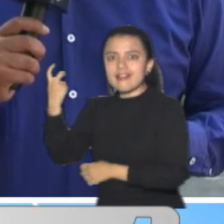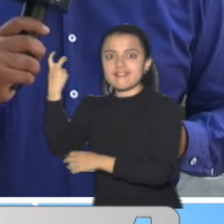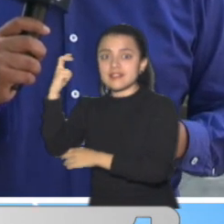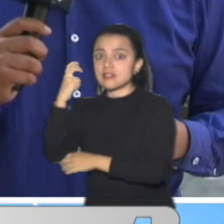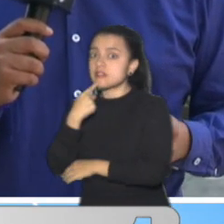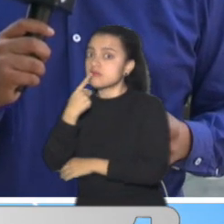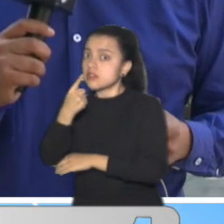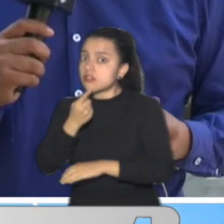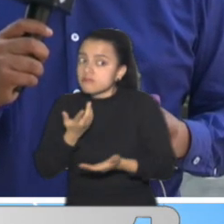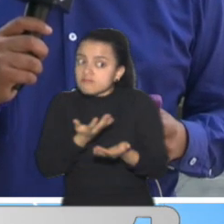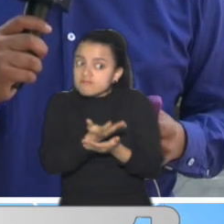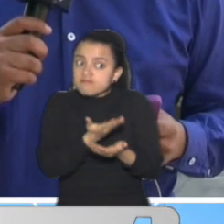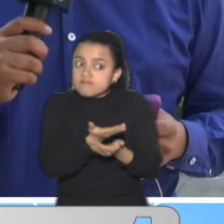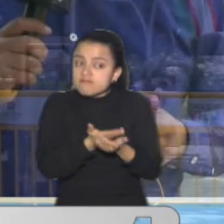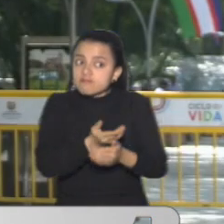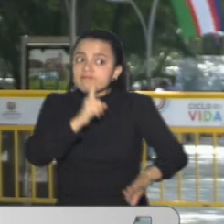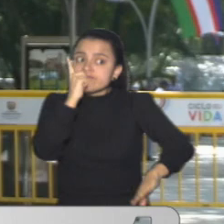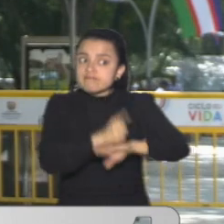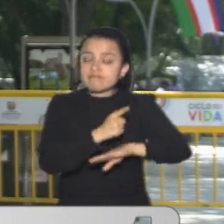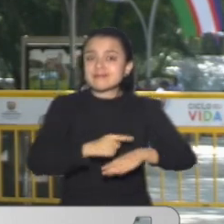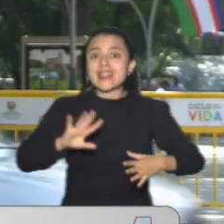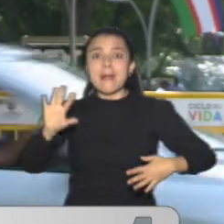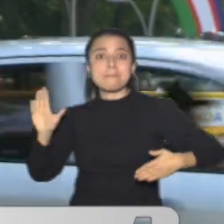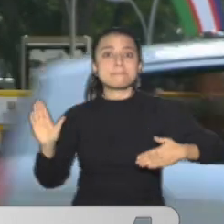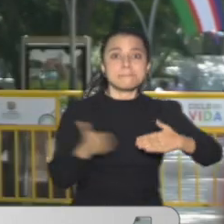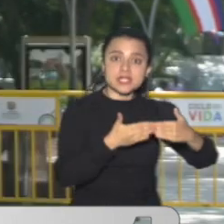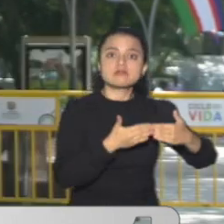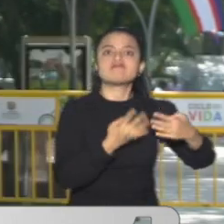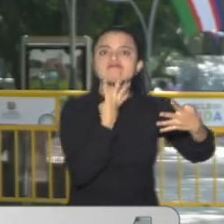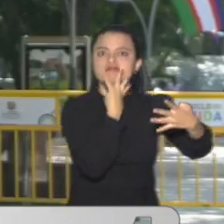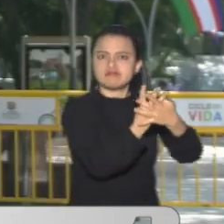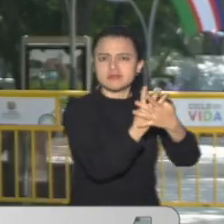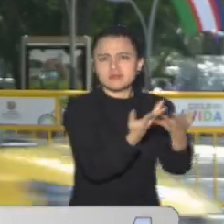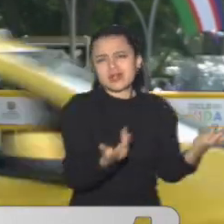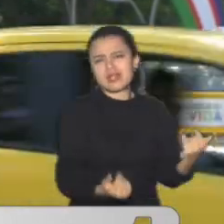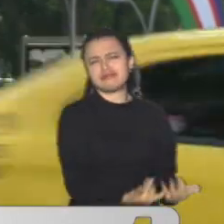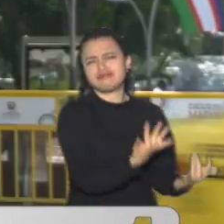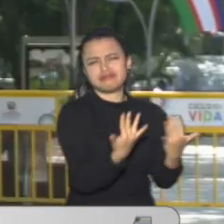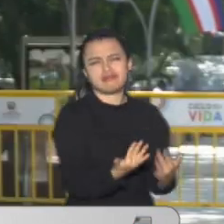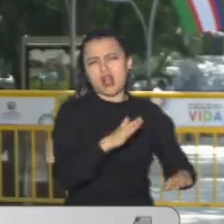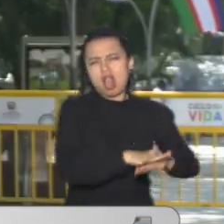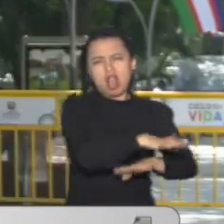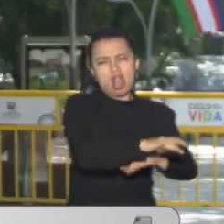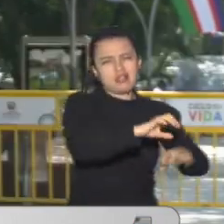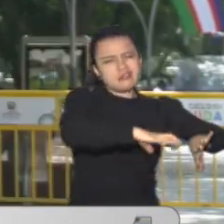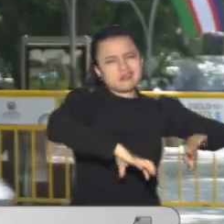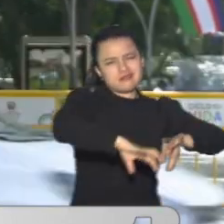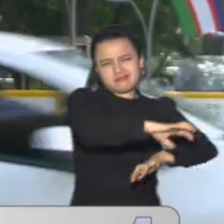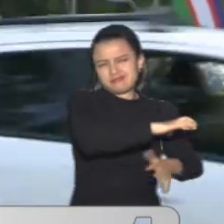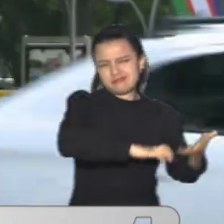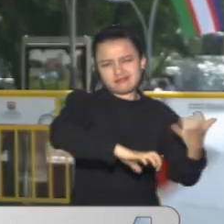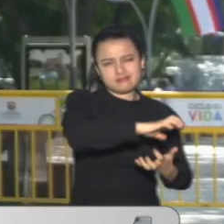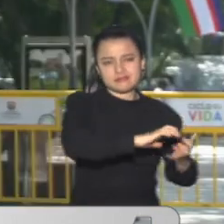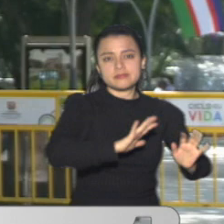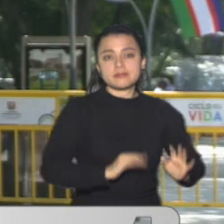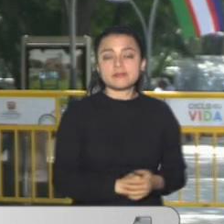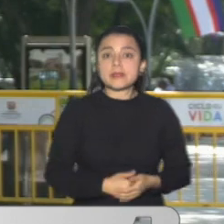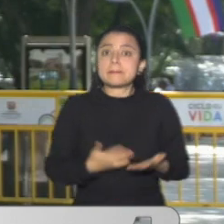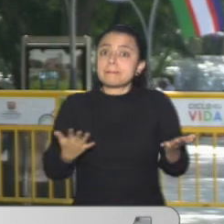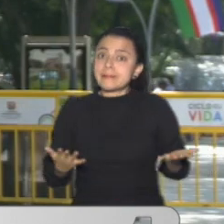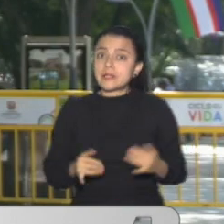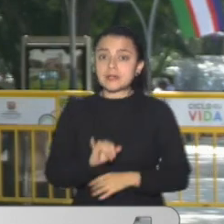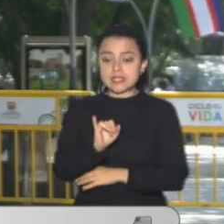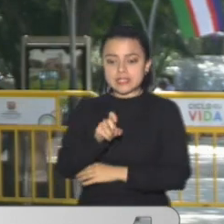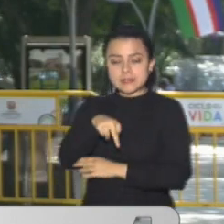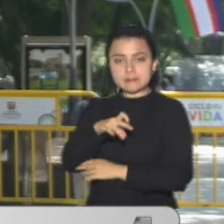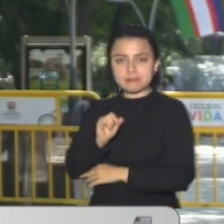de este centro penitenciario debido a sus fallas estructurales entretanto el inpec ya sigue con este traslado de